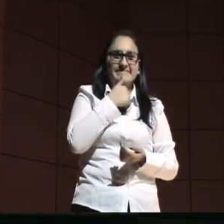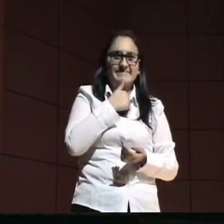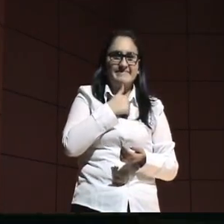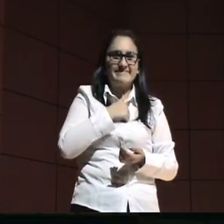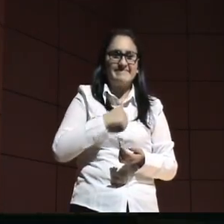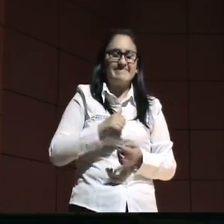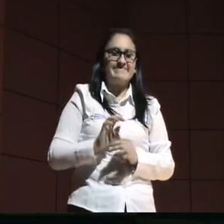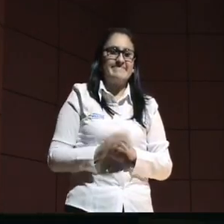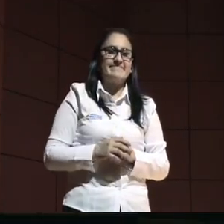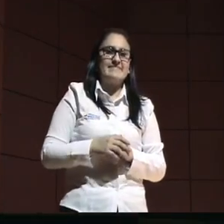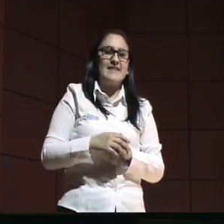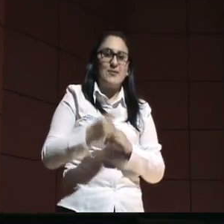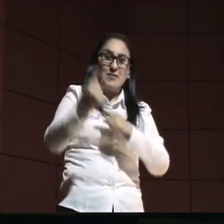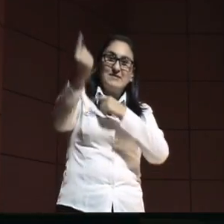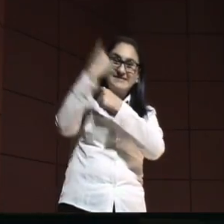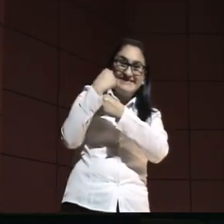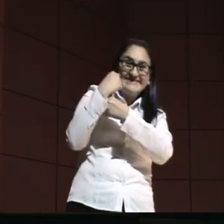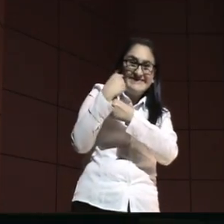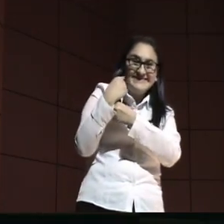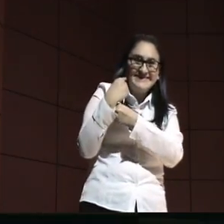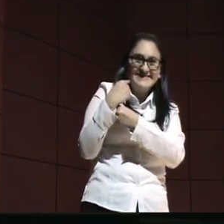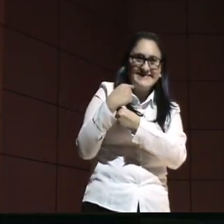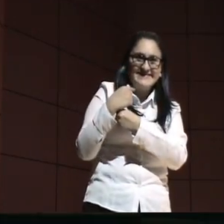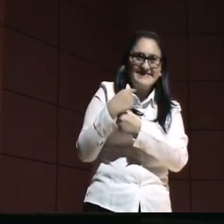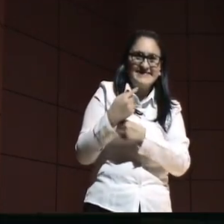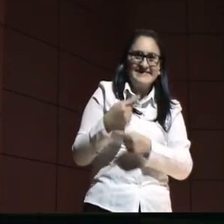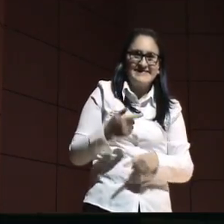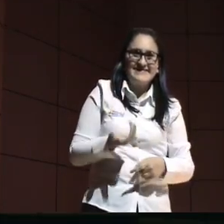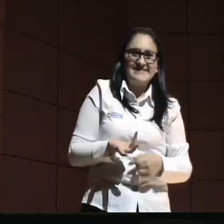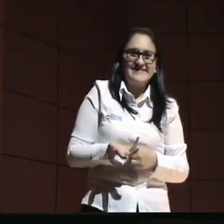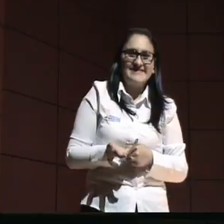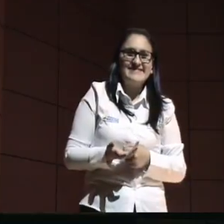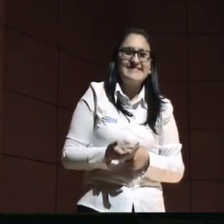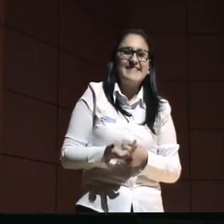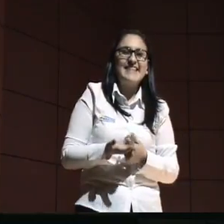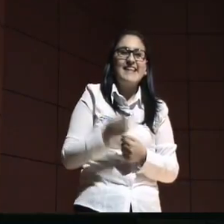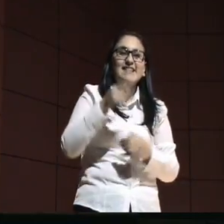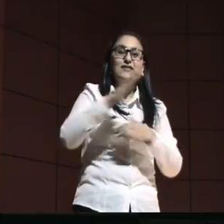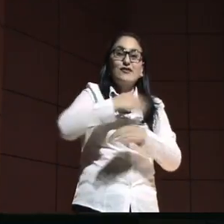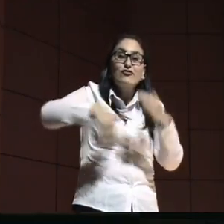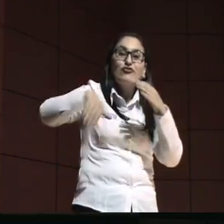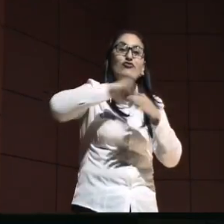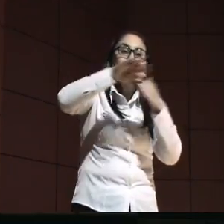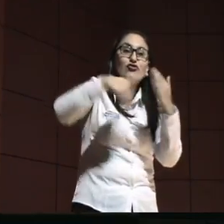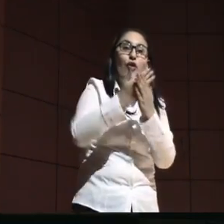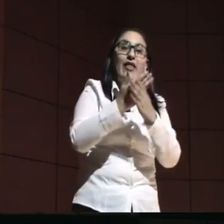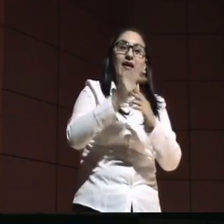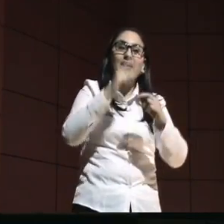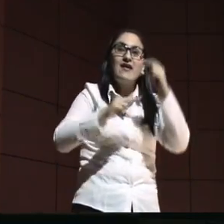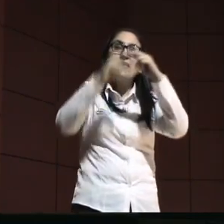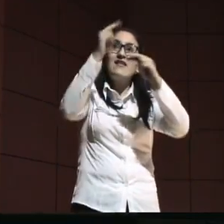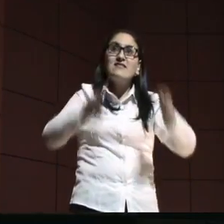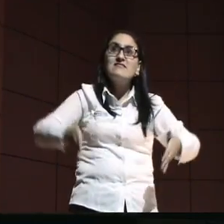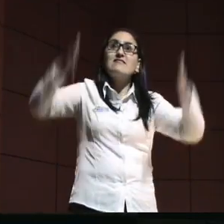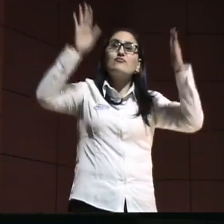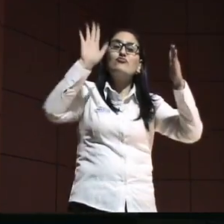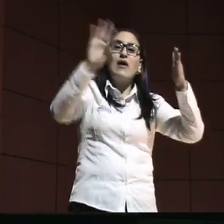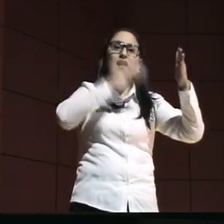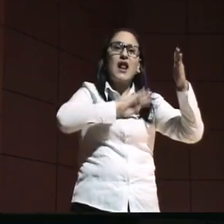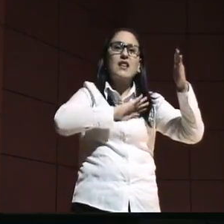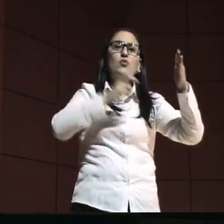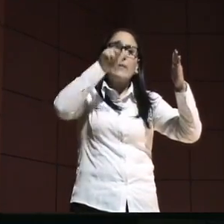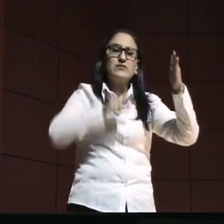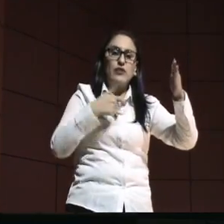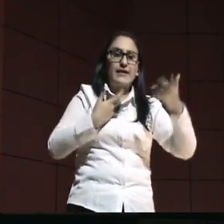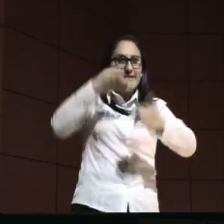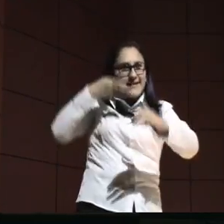Es mi posición de resistencia. Dada la infraestructura de la Alcaldía Mayor de Bogotá, una persona que desee ingresar